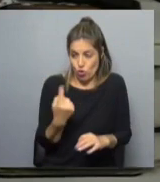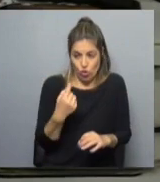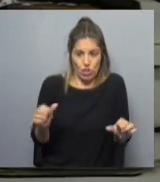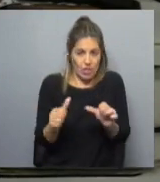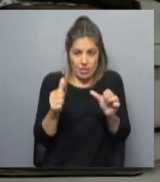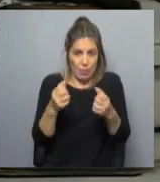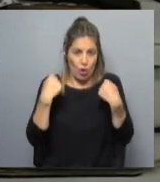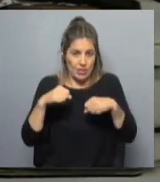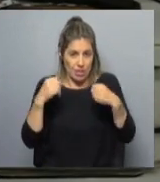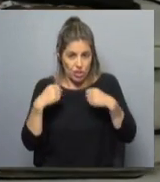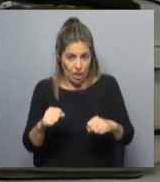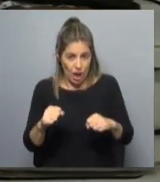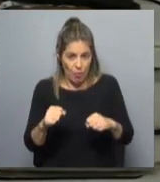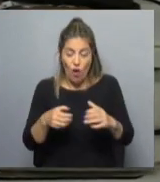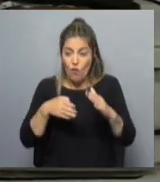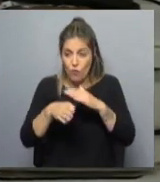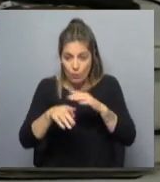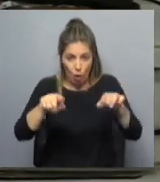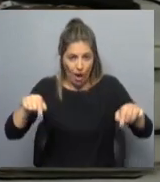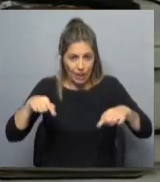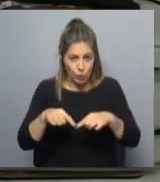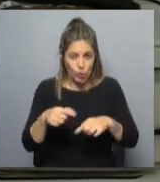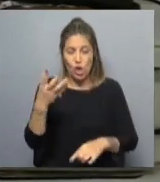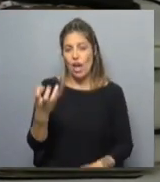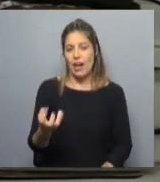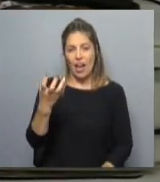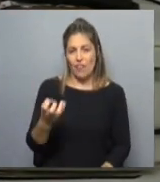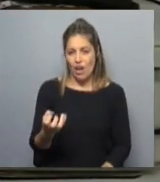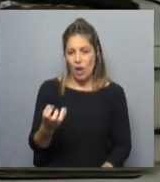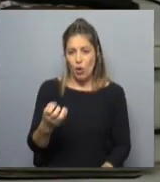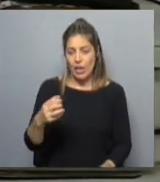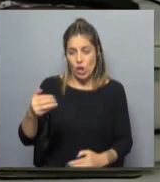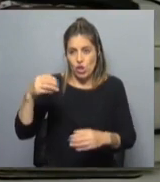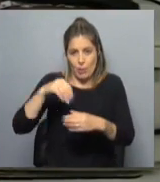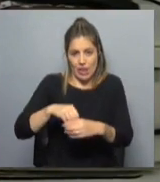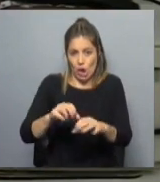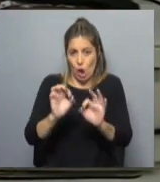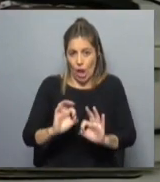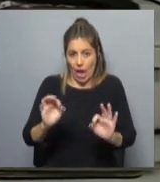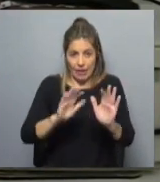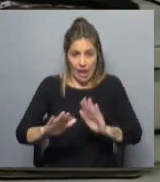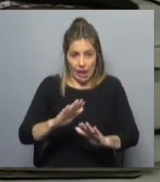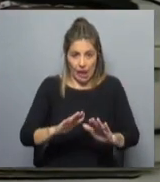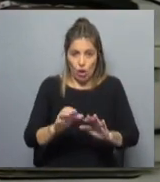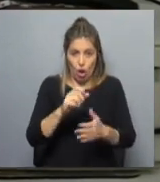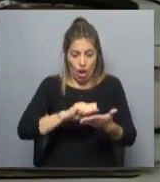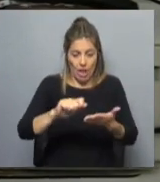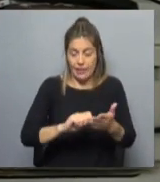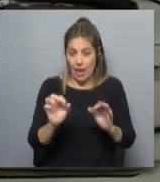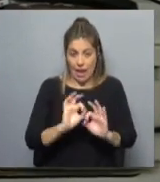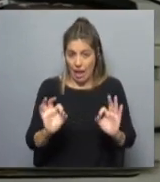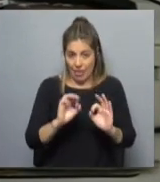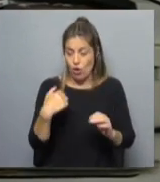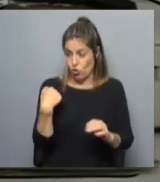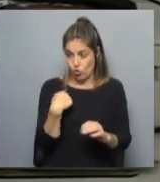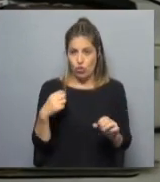hacíamos, ensayamos, fuimos al estudio, grabamos todo sin que nadie se metiera en ningún arreglo, en ninguna letra, nada. Eso era todo nuestro.